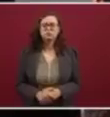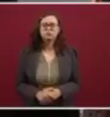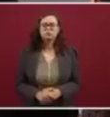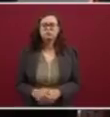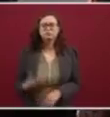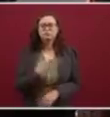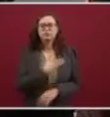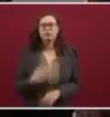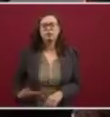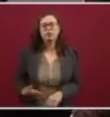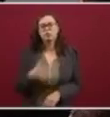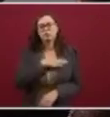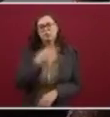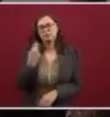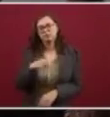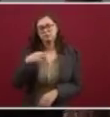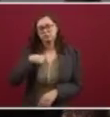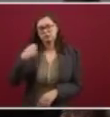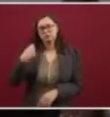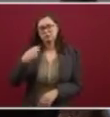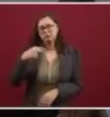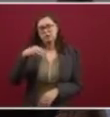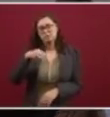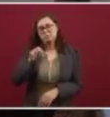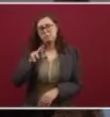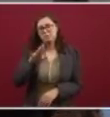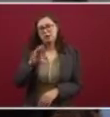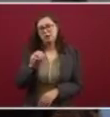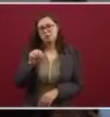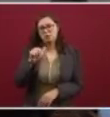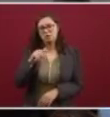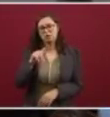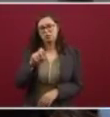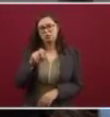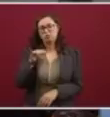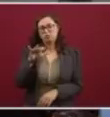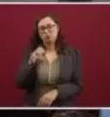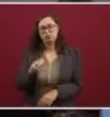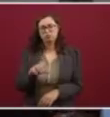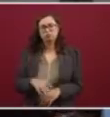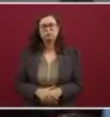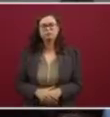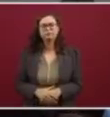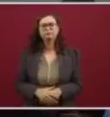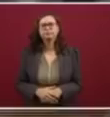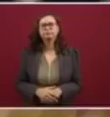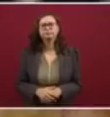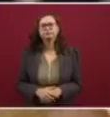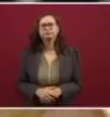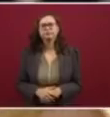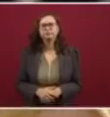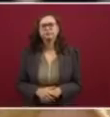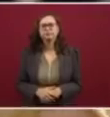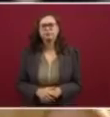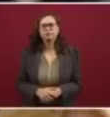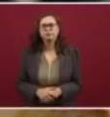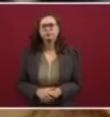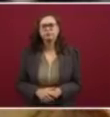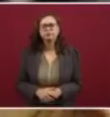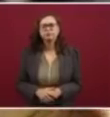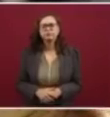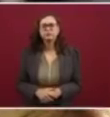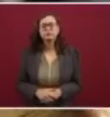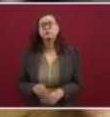Presidente, buenos días. Marco Antonio Olvera, corresponsal de Radio Latino. Presidente, a su llegada al gobierno de México, usted se convirtió en un acérrimo